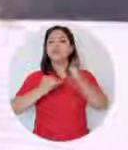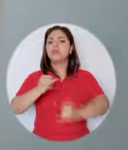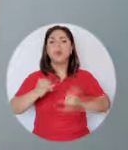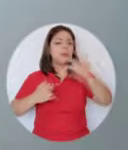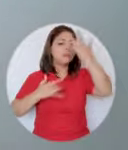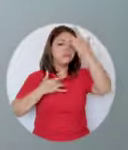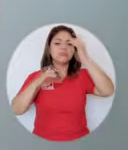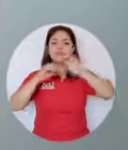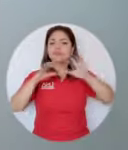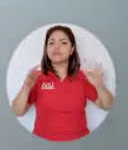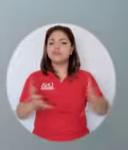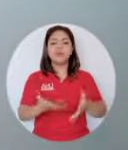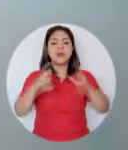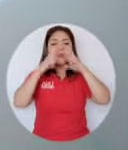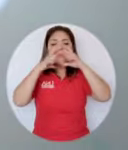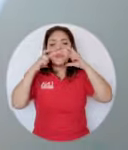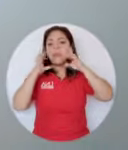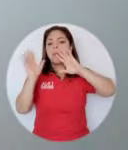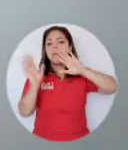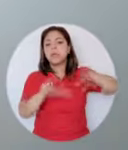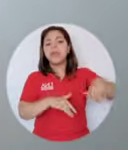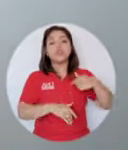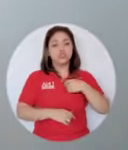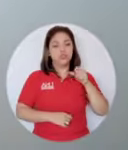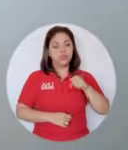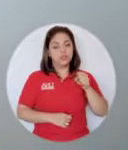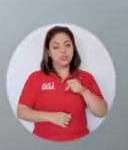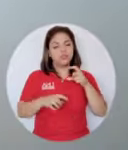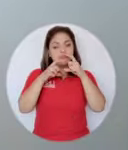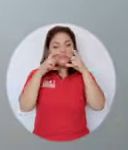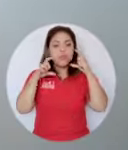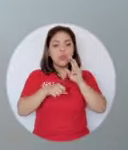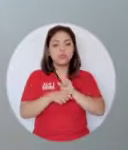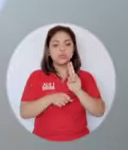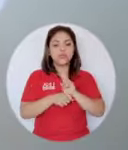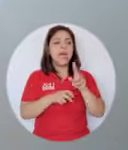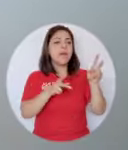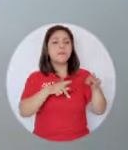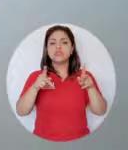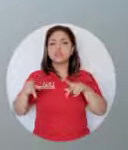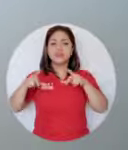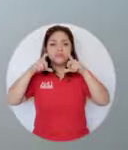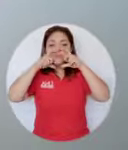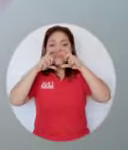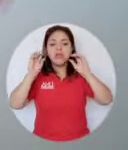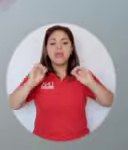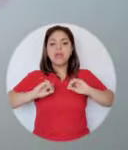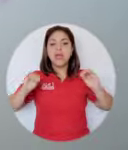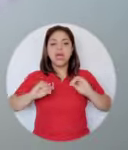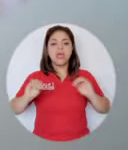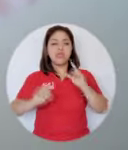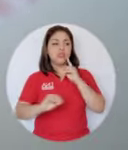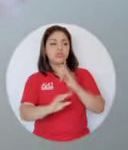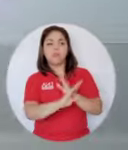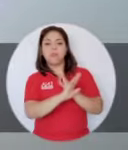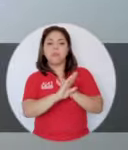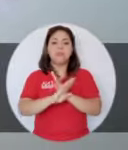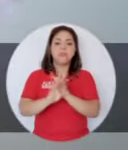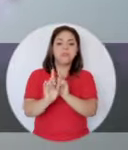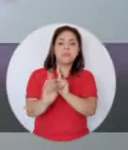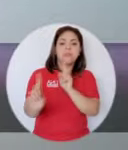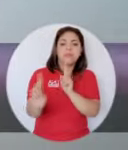la gente piensa que ya pasó la pandemia, ya no usamos mascarillas, bueno, yo sí la uso, ya la gente no usa mascarillas, no